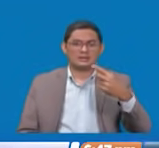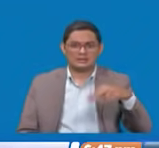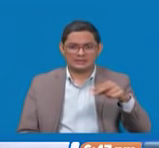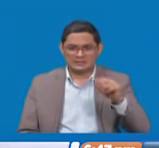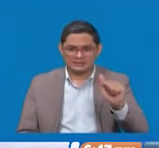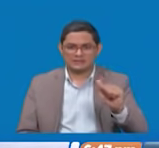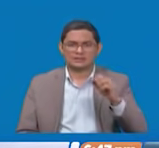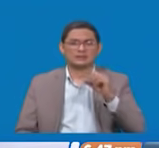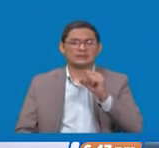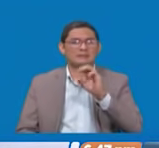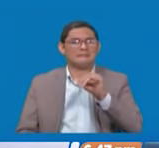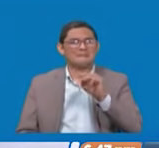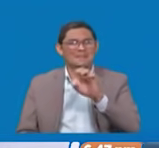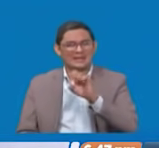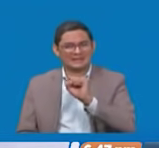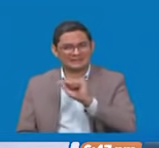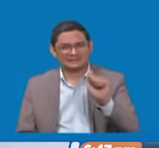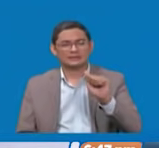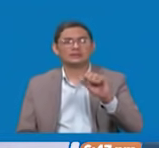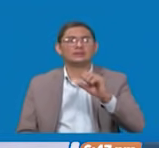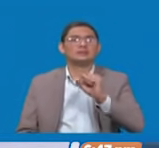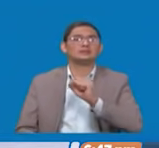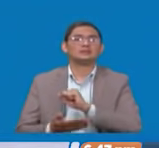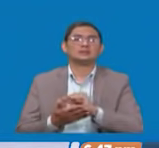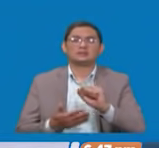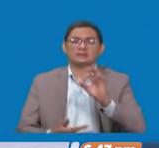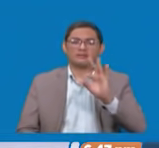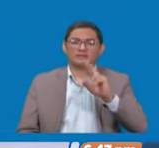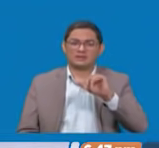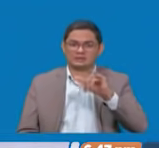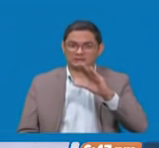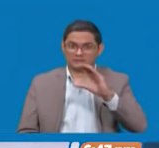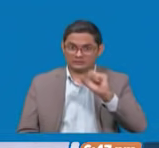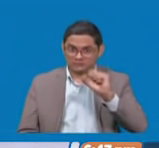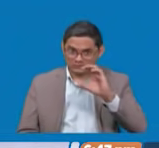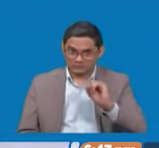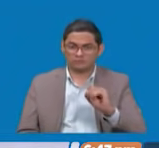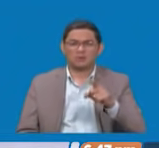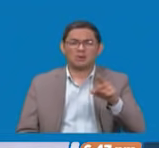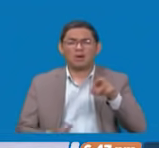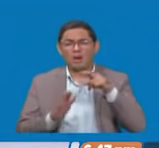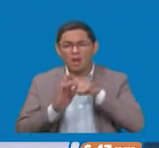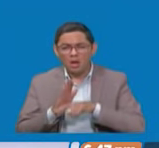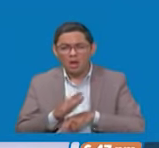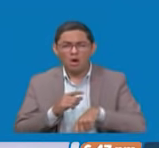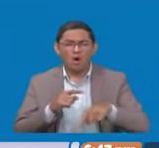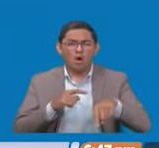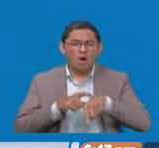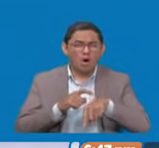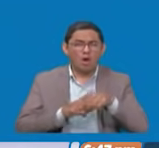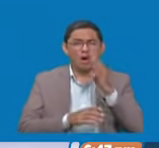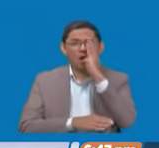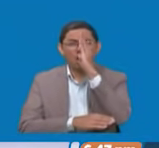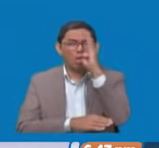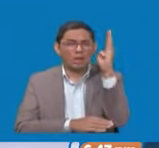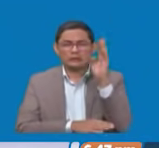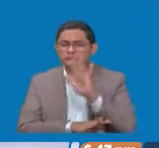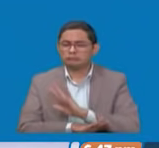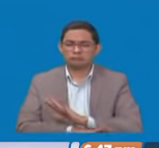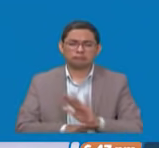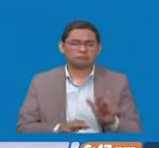francisco en veraguas se le levantó totalmente la medida de toque de queda ello